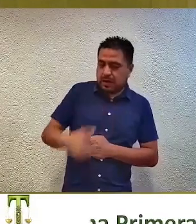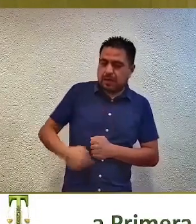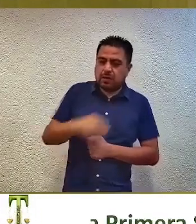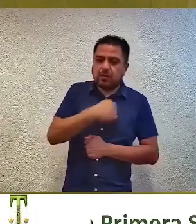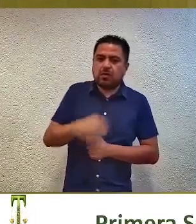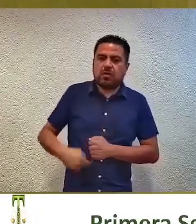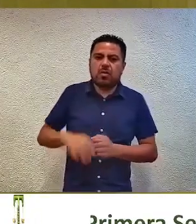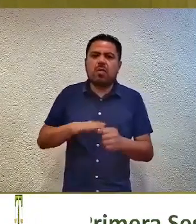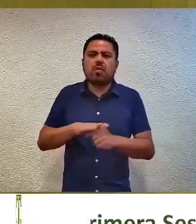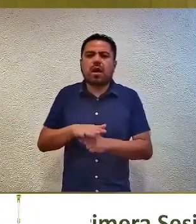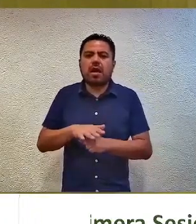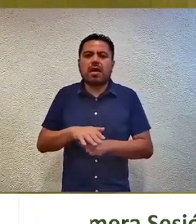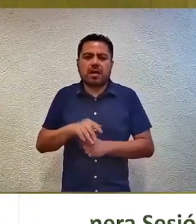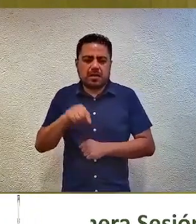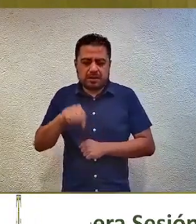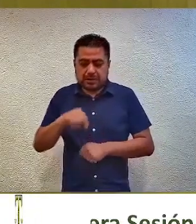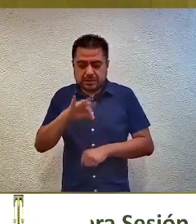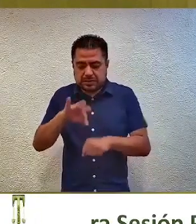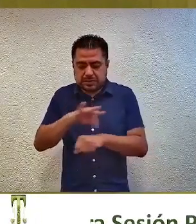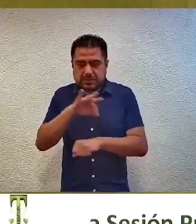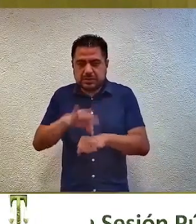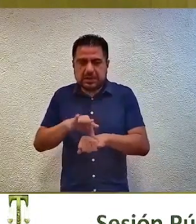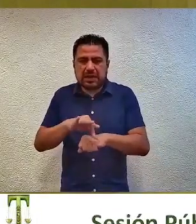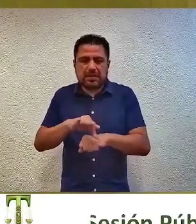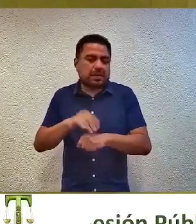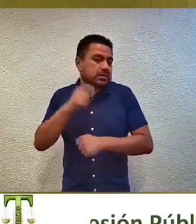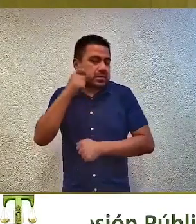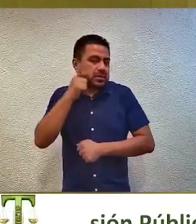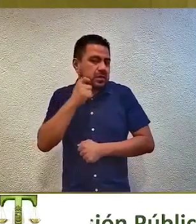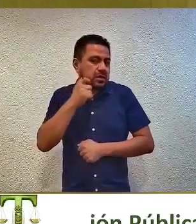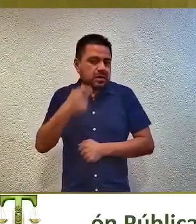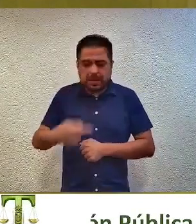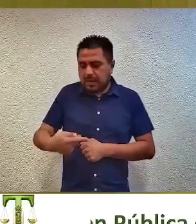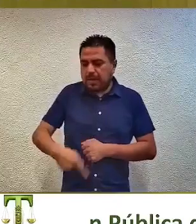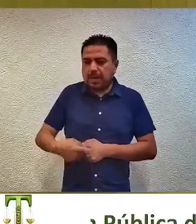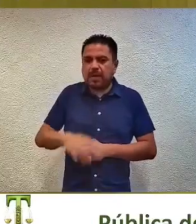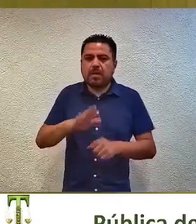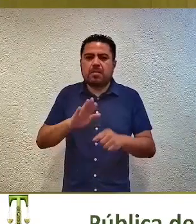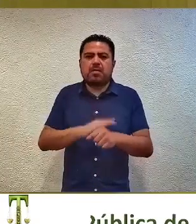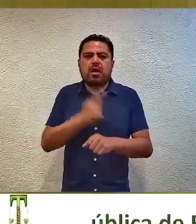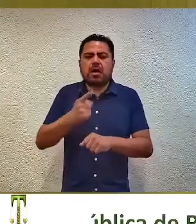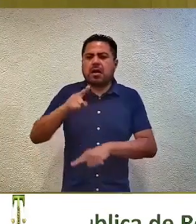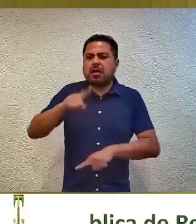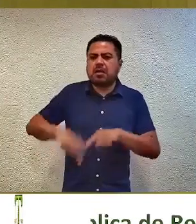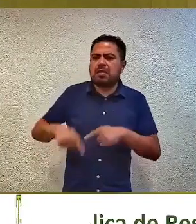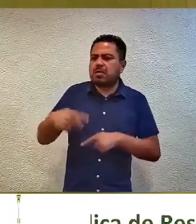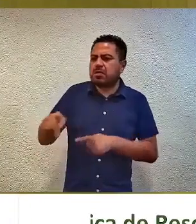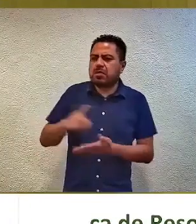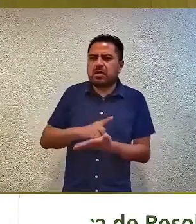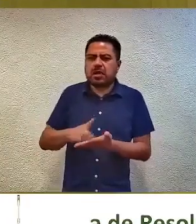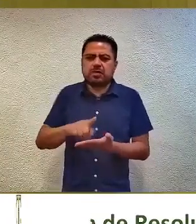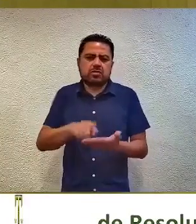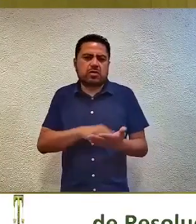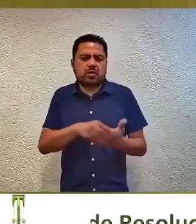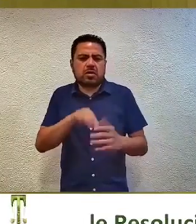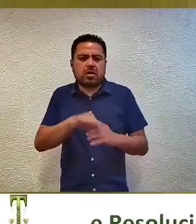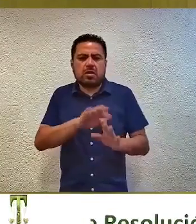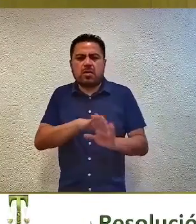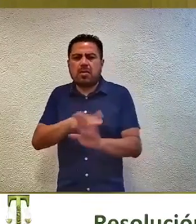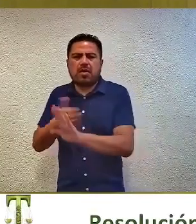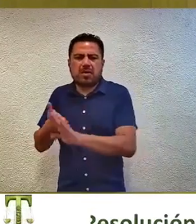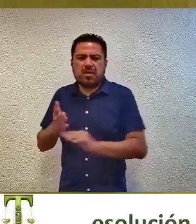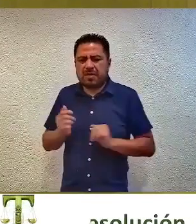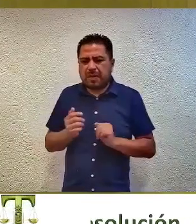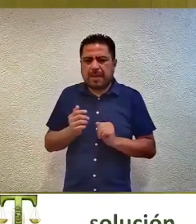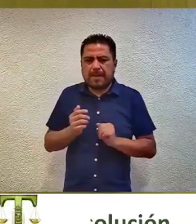del Ayuntamiento del municipio de Chilpancingo de los Bravo Guerrero, por la presunta violación a sus derechos político-electorales en la